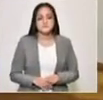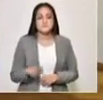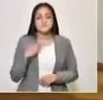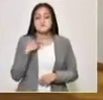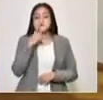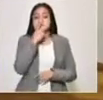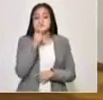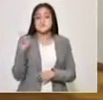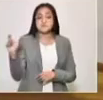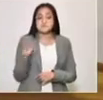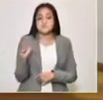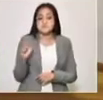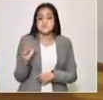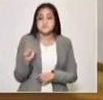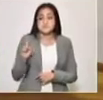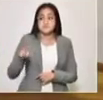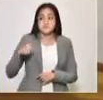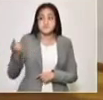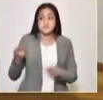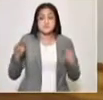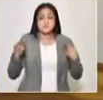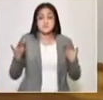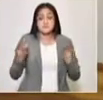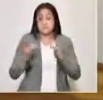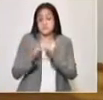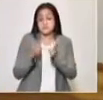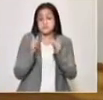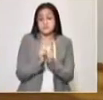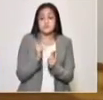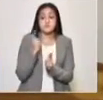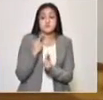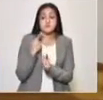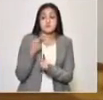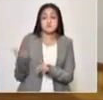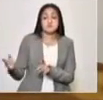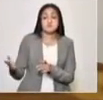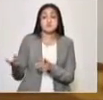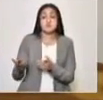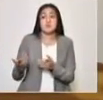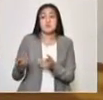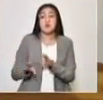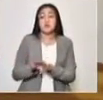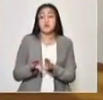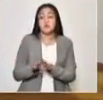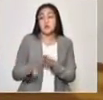cuando la oposición no tiene estrategia